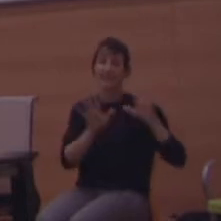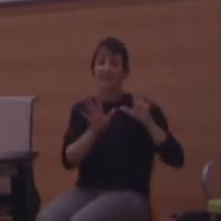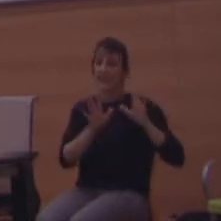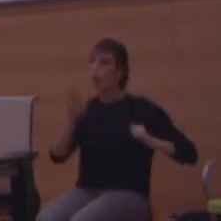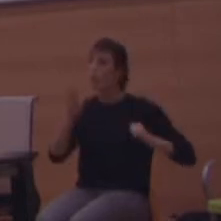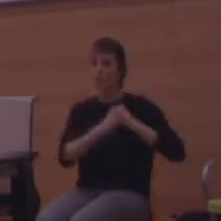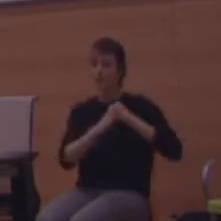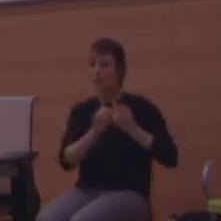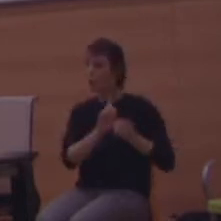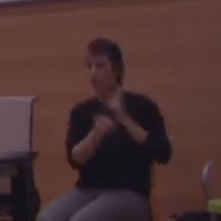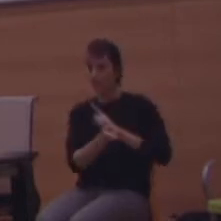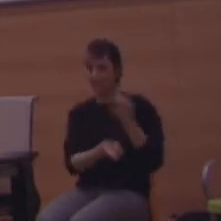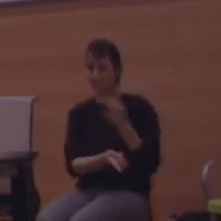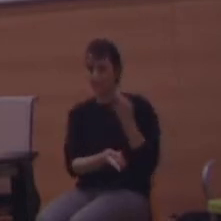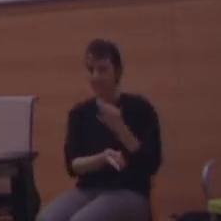Luego,